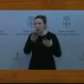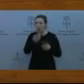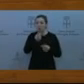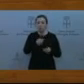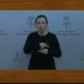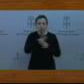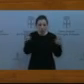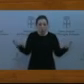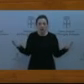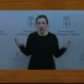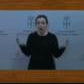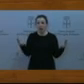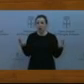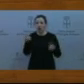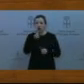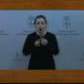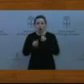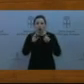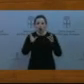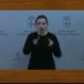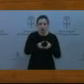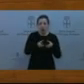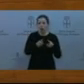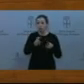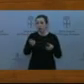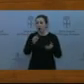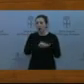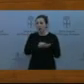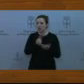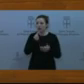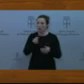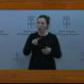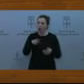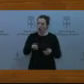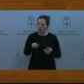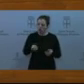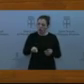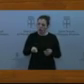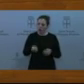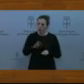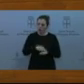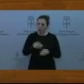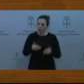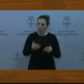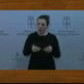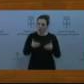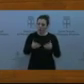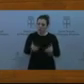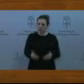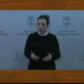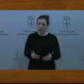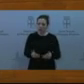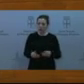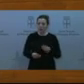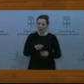se reprocha la tardanza de un gobierno, pero no se traslada toda la larga tramitación